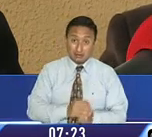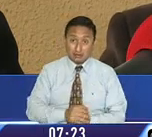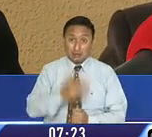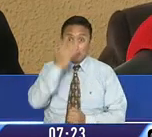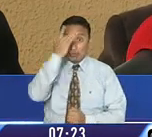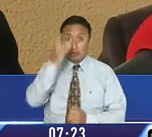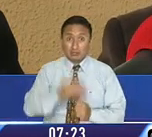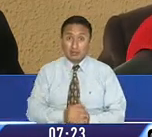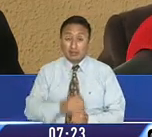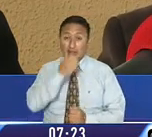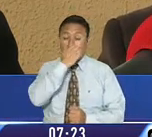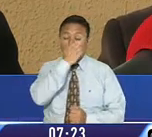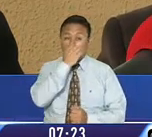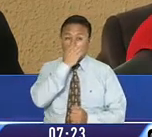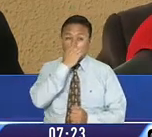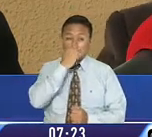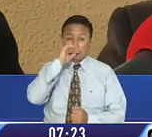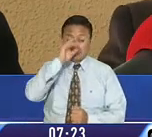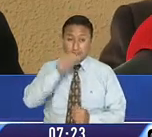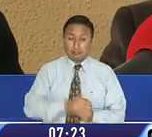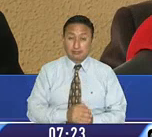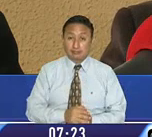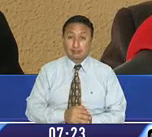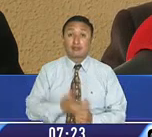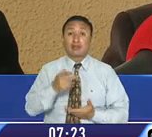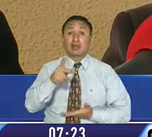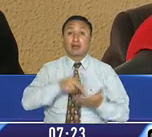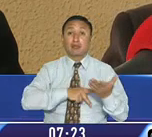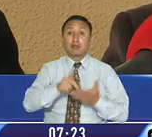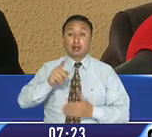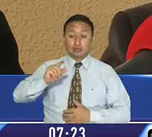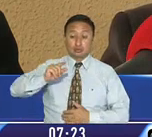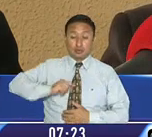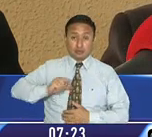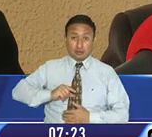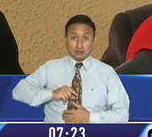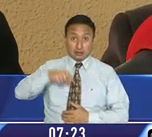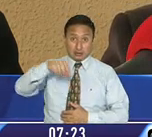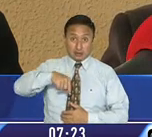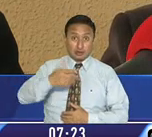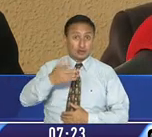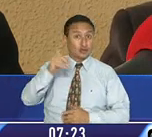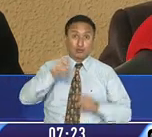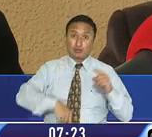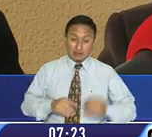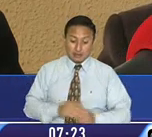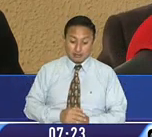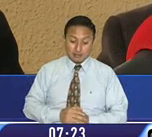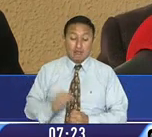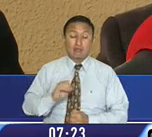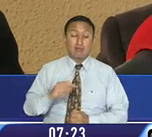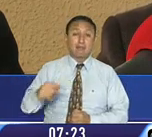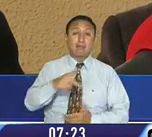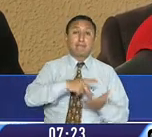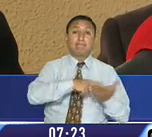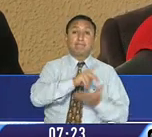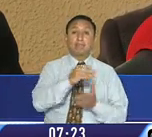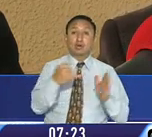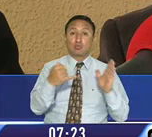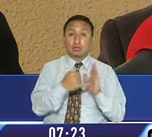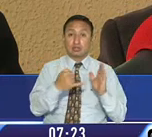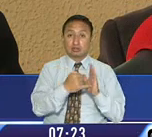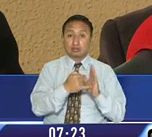un tremendo perjuicio. No podemos cumplir con los salarios de nuestros trabajadores, no podemos cumplir con